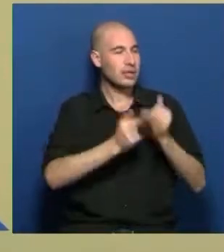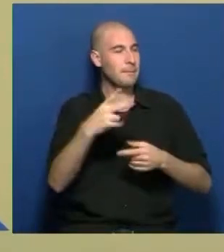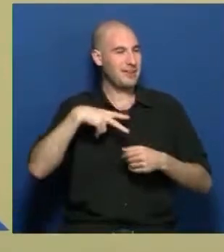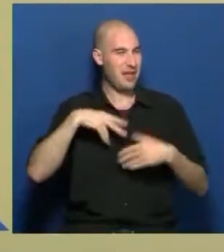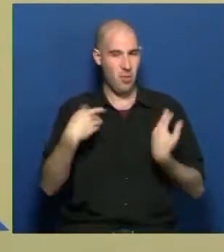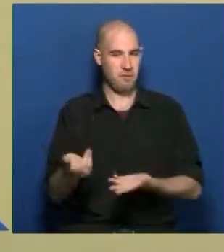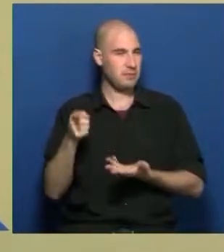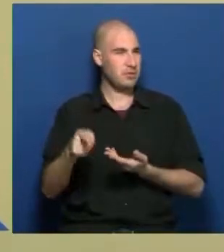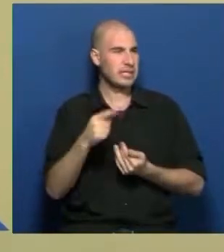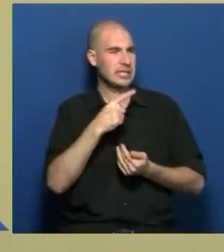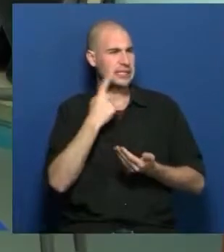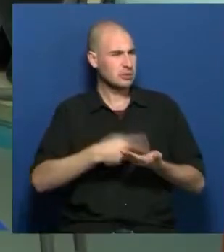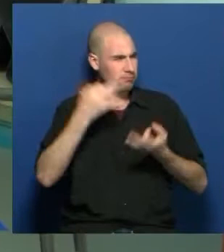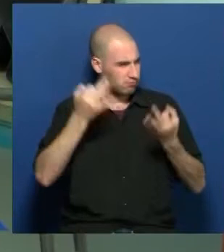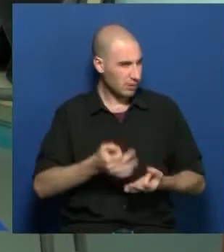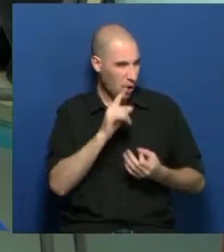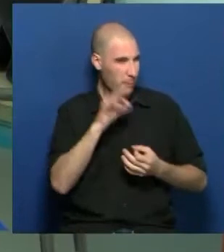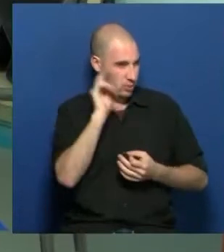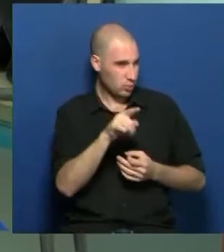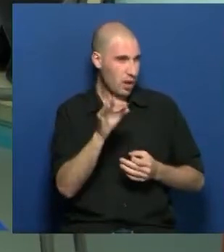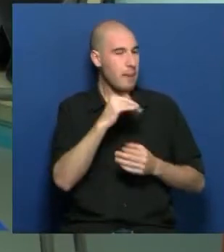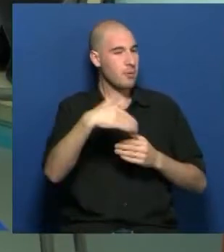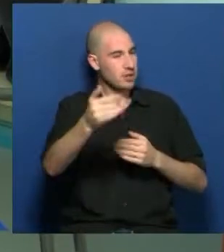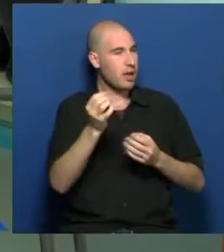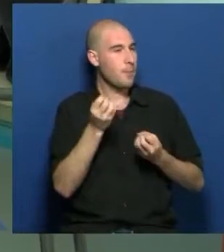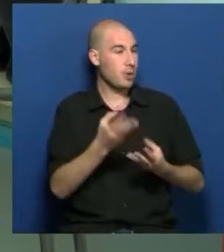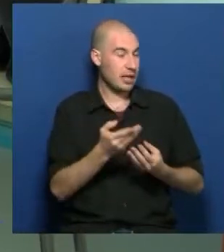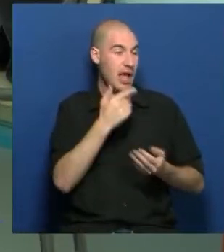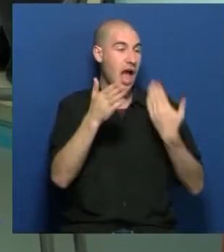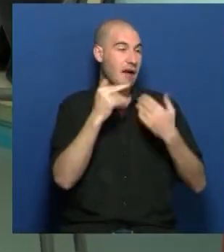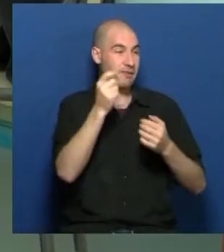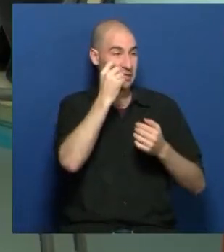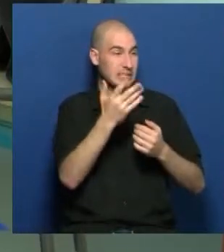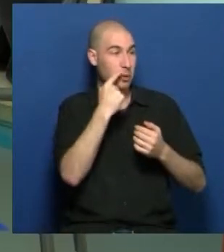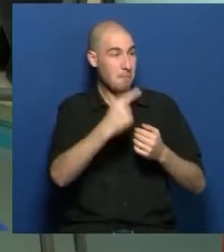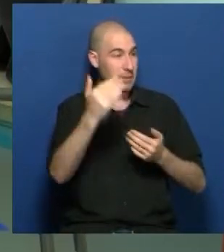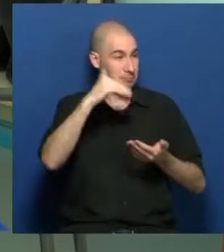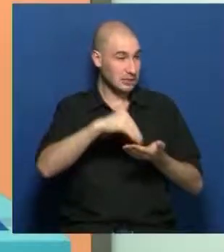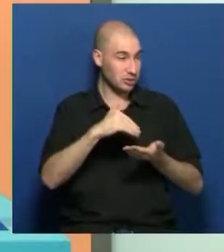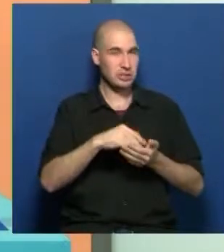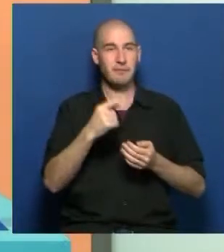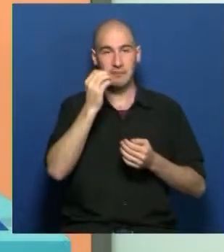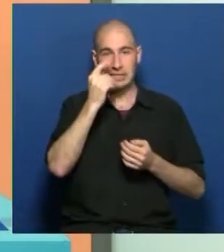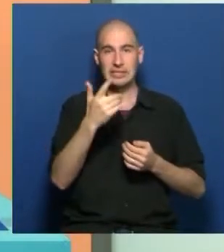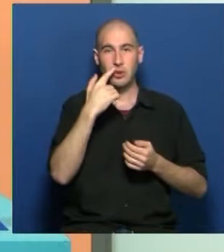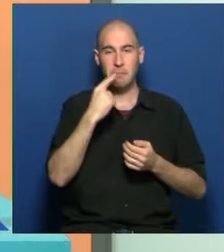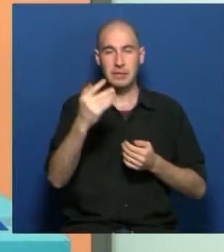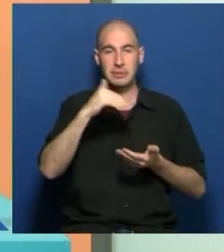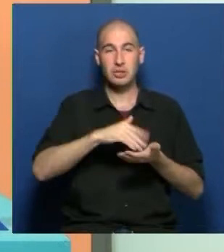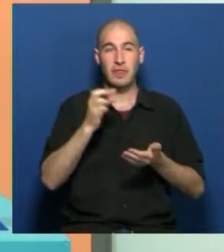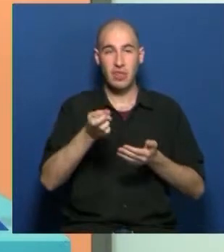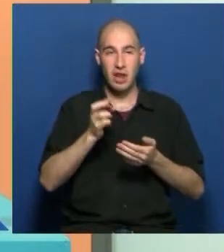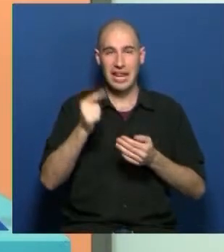en la Argentina, ¿es una buena decisión, según tu opinión, proyectada? Porque se habla de 25.000 millones de dólares, 25.000 millones de dólares dijo que son los